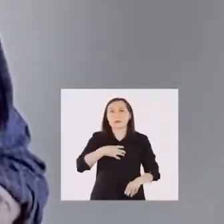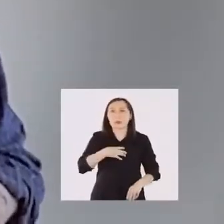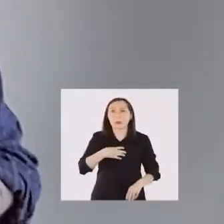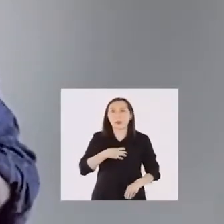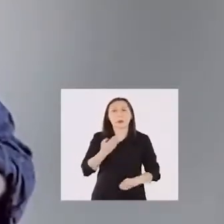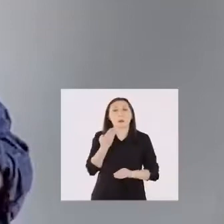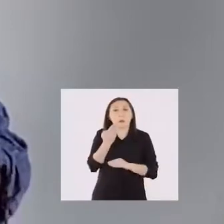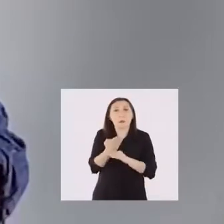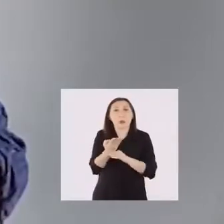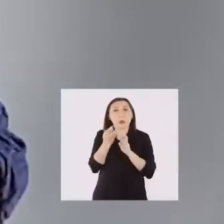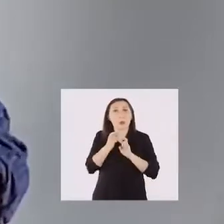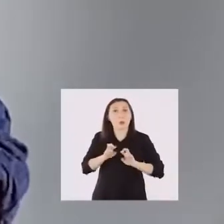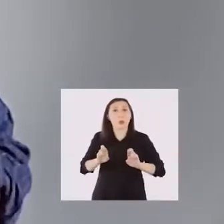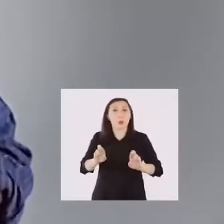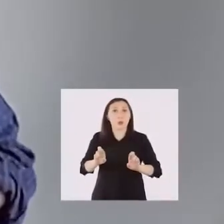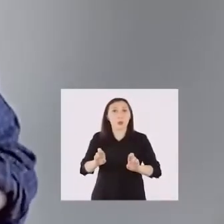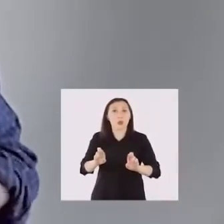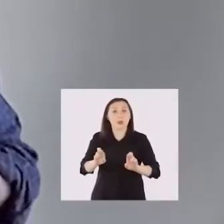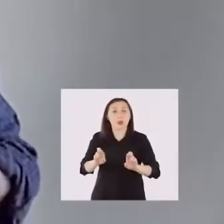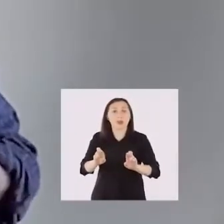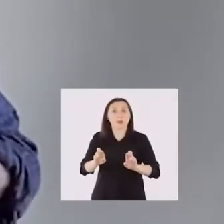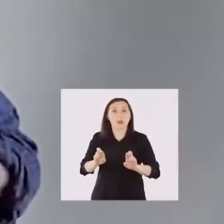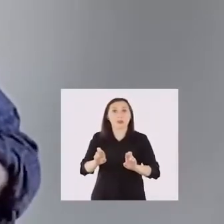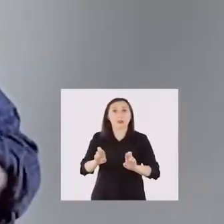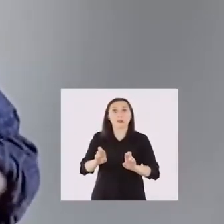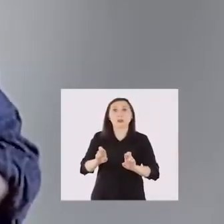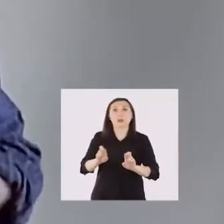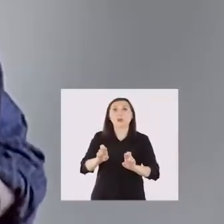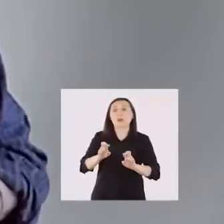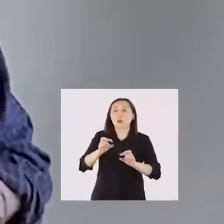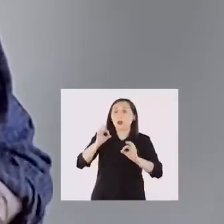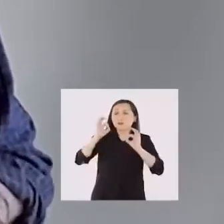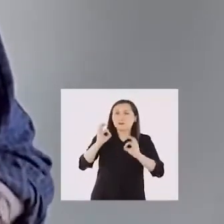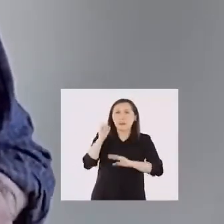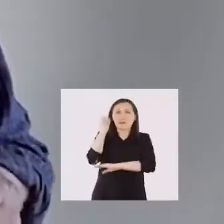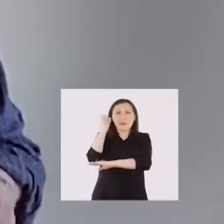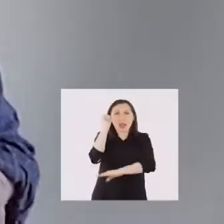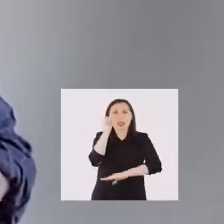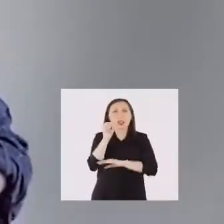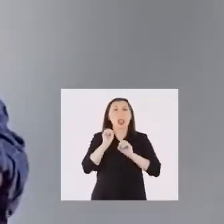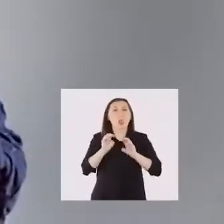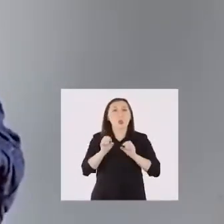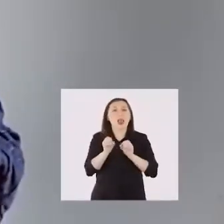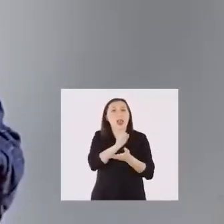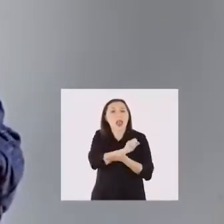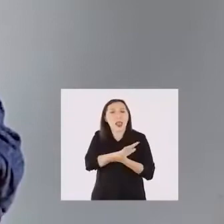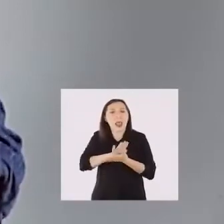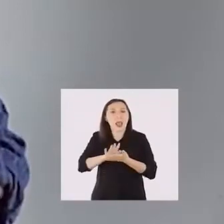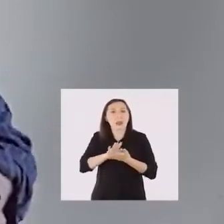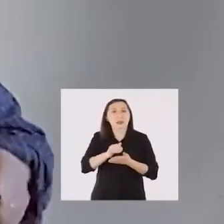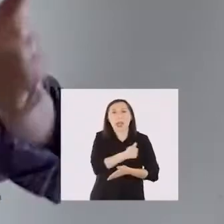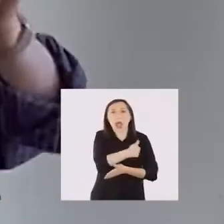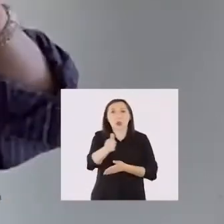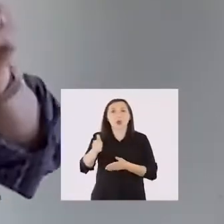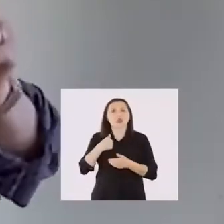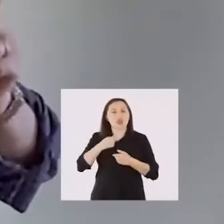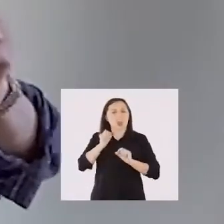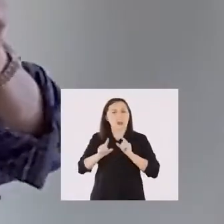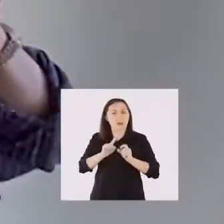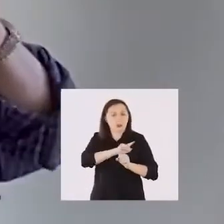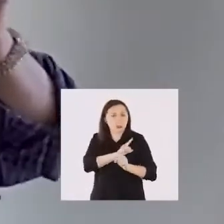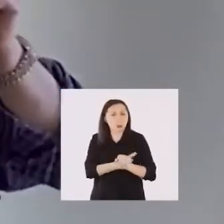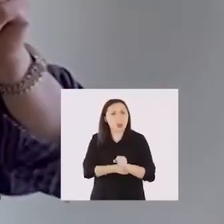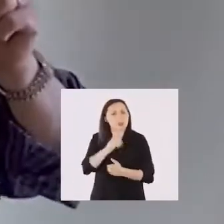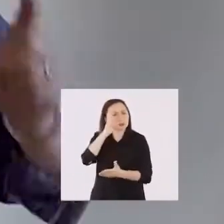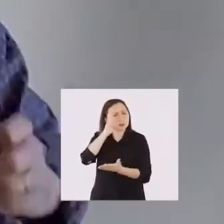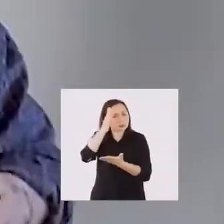temores. Pide oportunidades. La piedra angular es la educación gratuita universal. Los defenderé